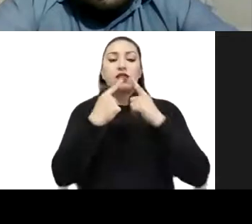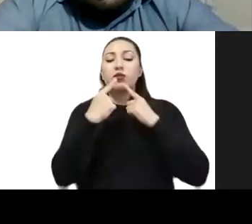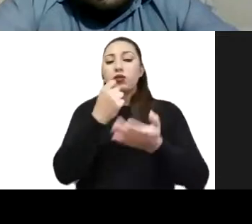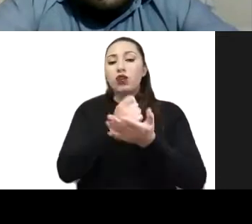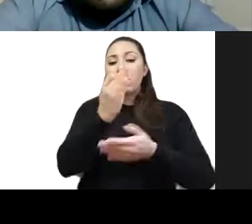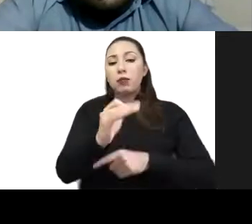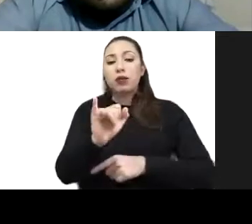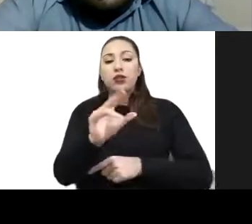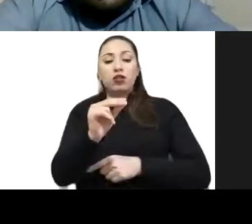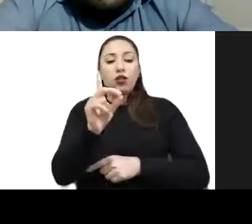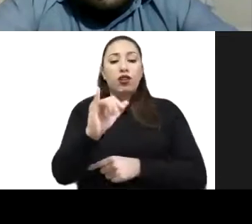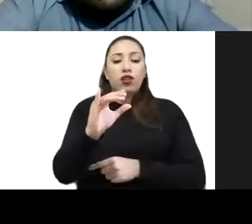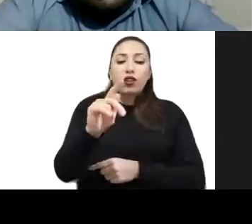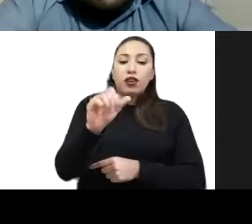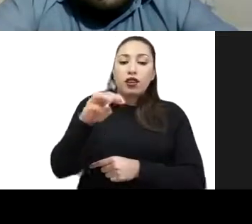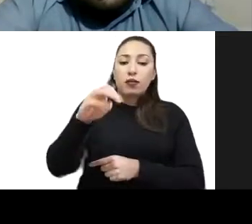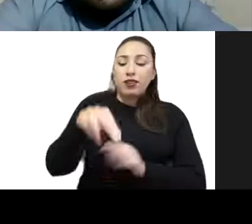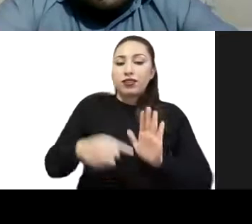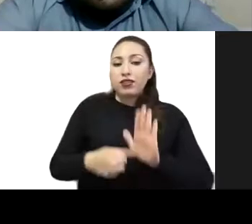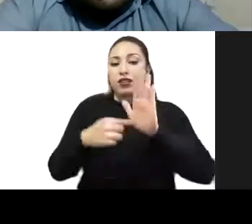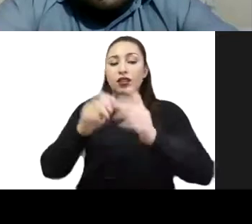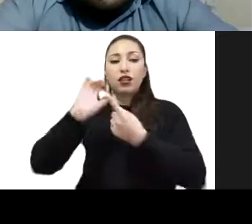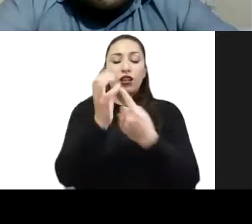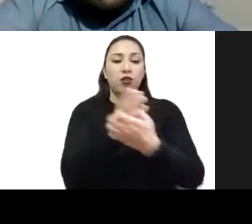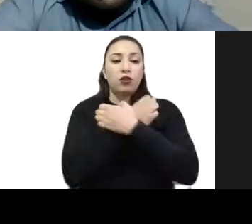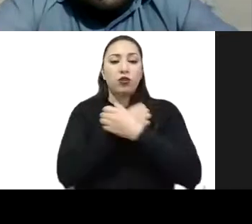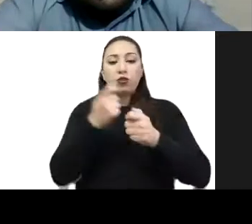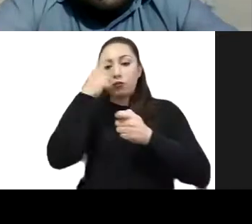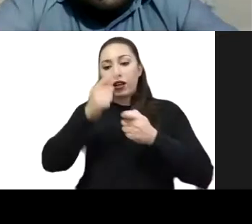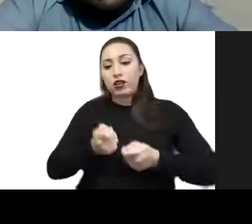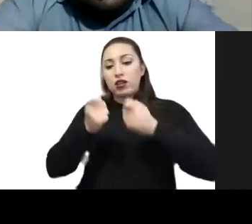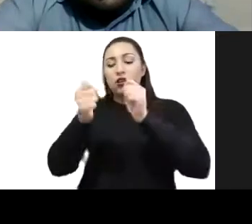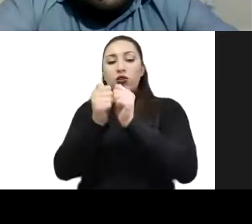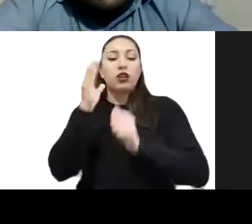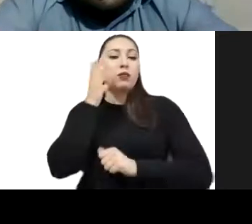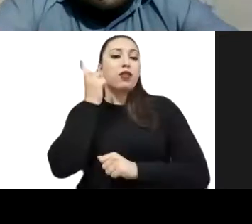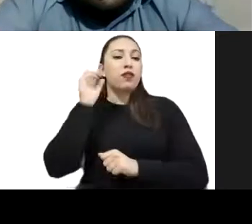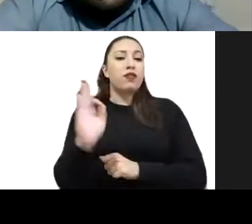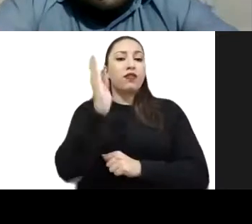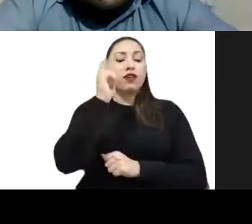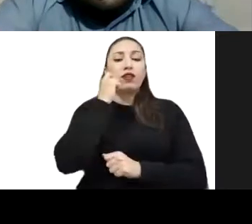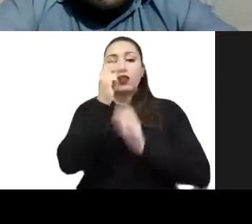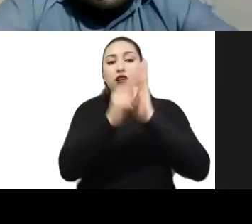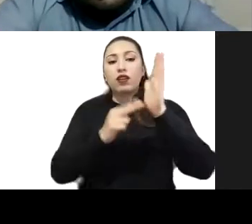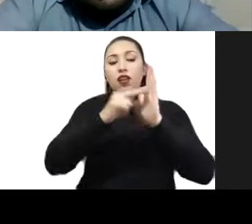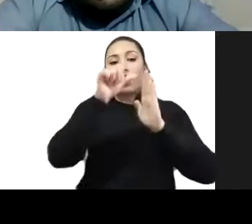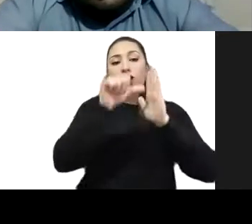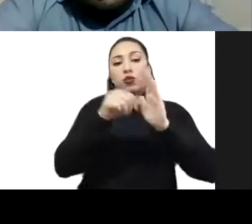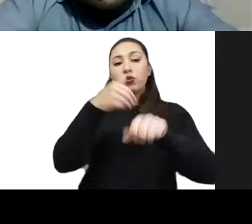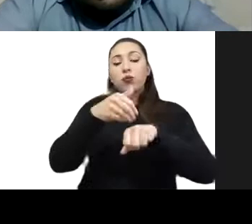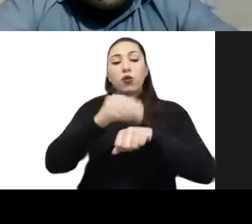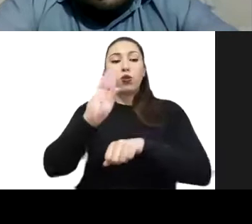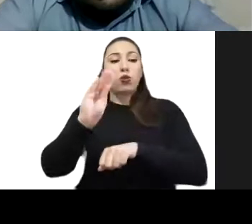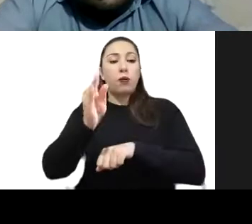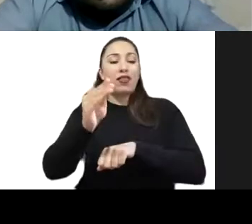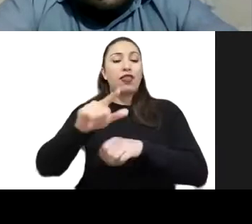aprobación del dictamen que presenta la Comisión de Educación a la iniciativa ante el Congreso de la Unión con proyecto de decreto por el que se reforma el artículo 90 de la Ley General de